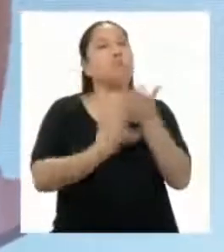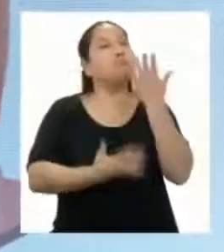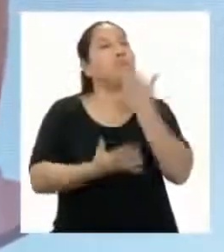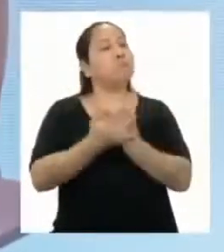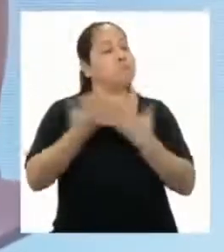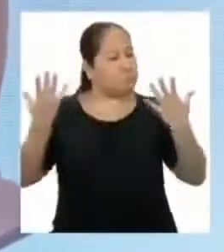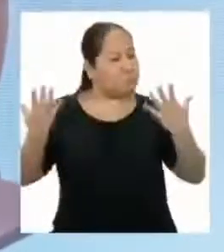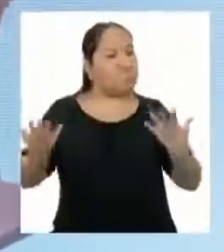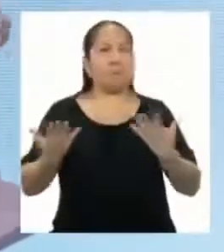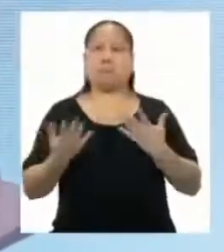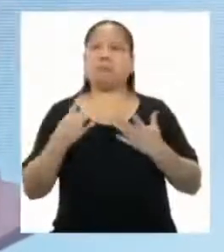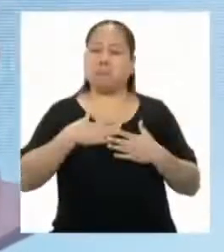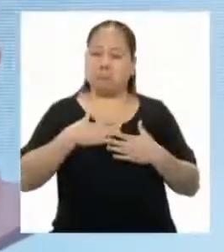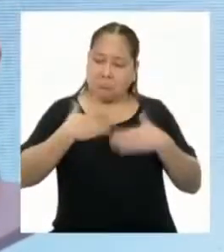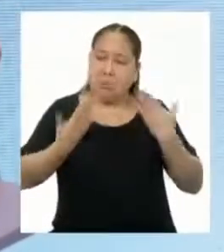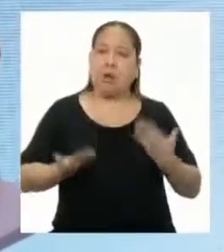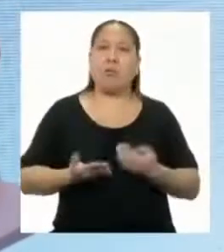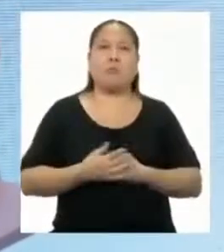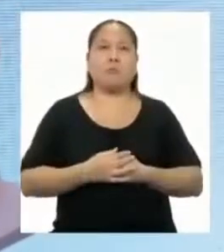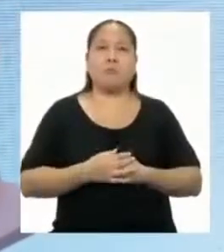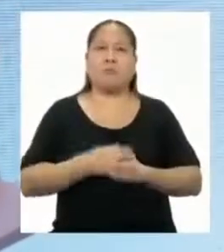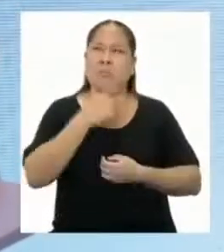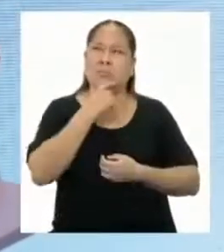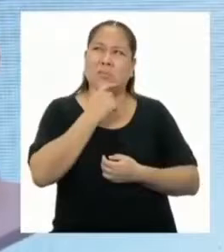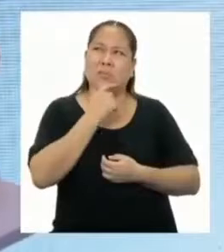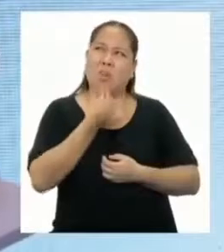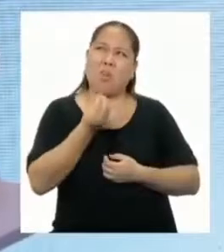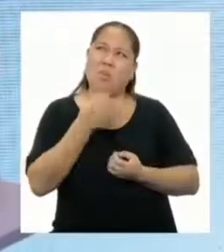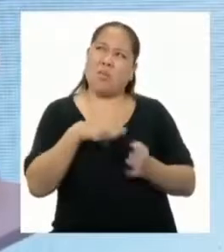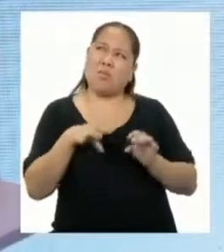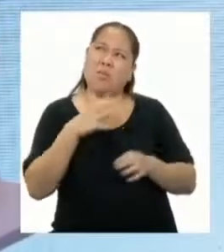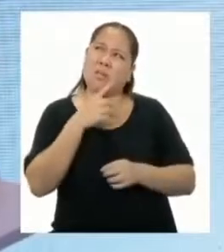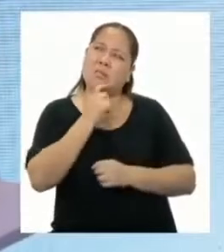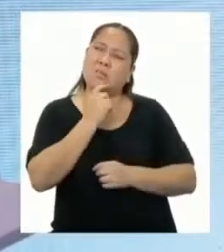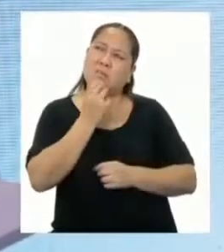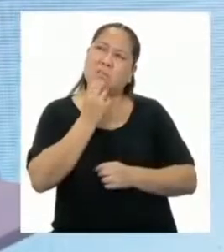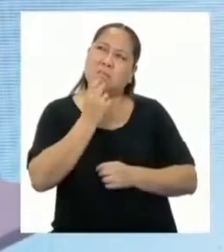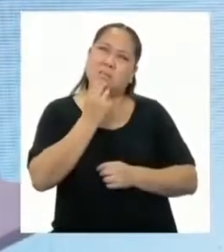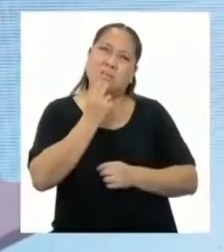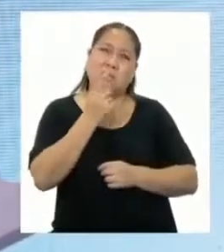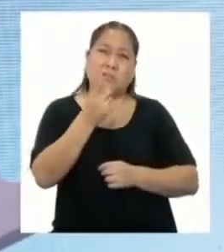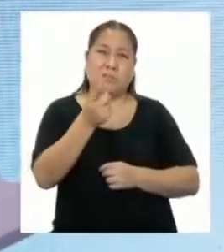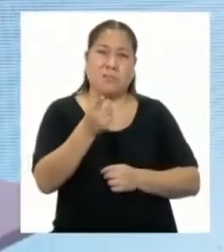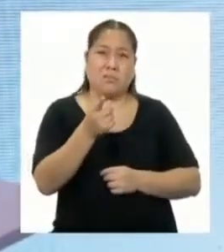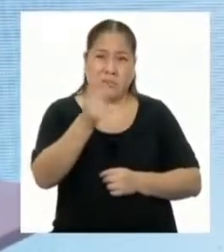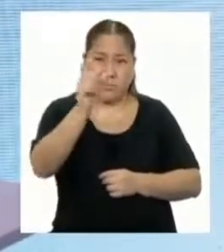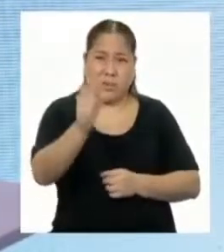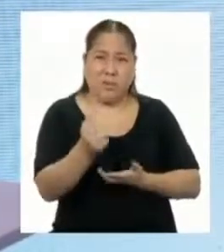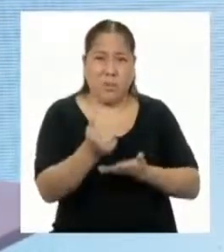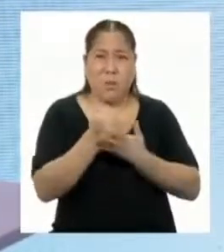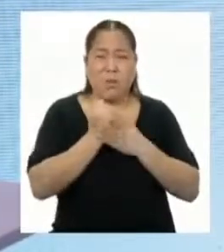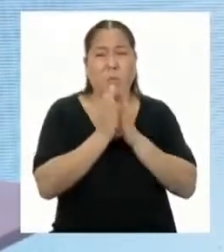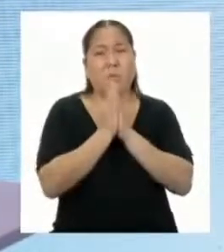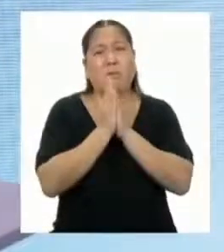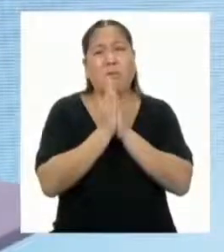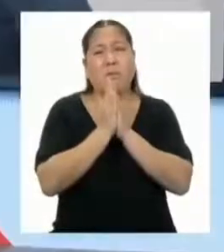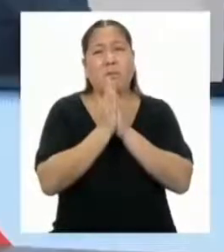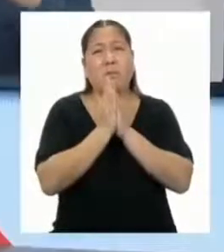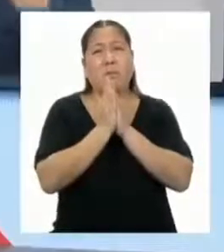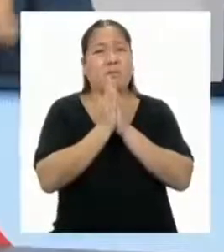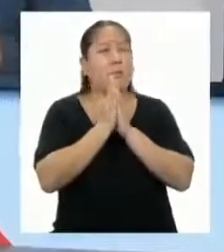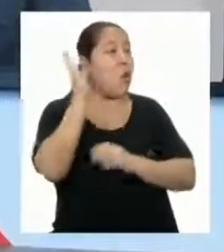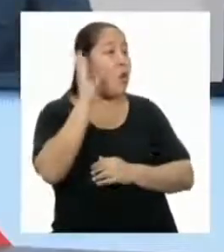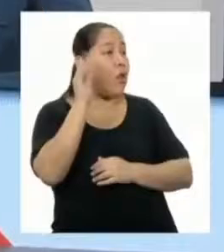hábiles que tengo. Pero ¿cómo las hago? ¿Alguien que me ayude, por favor?